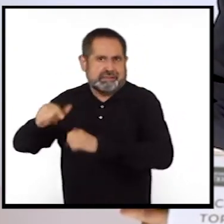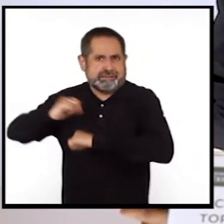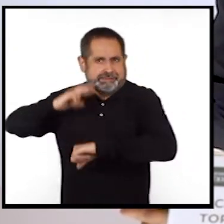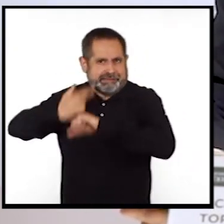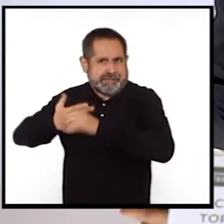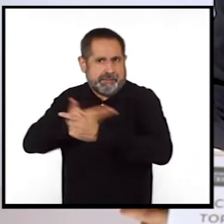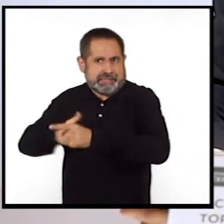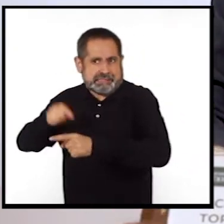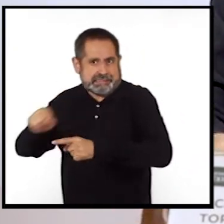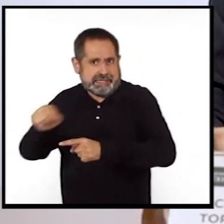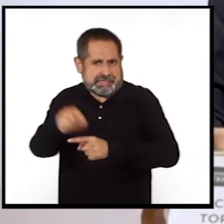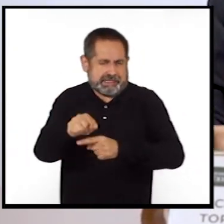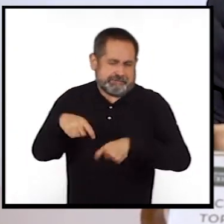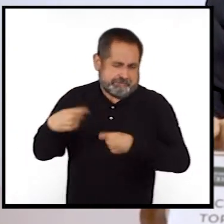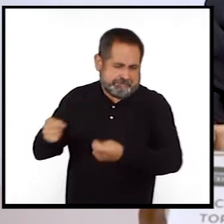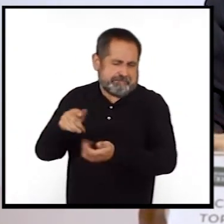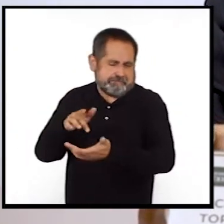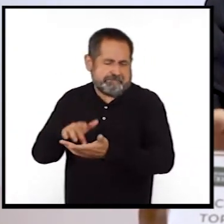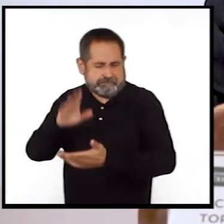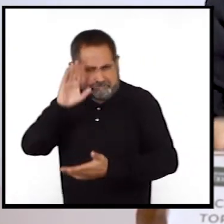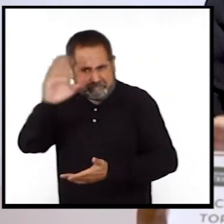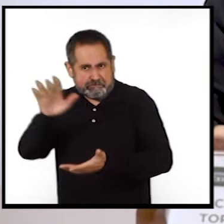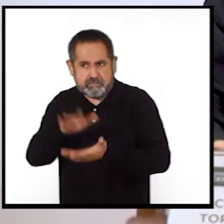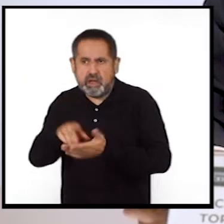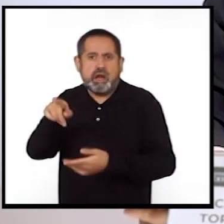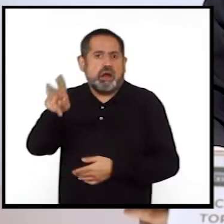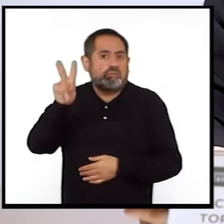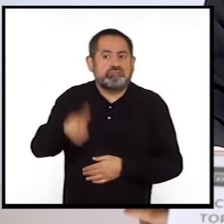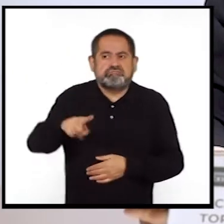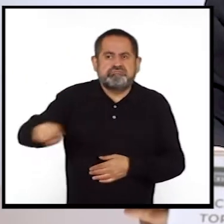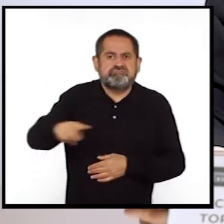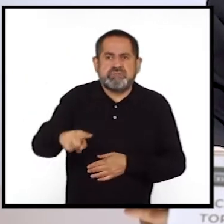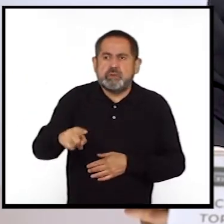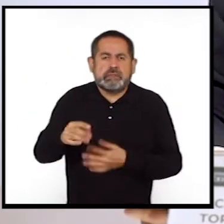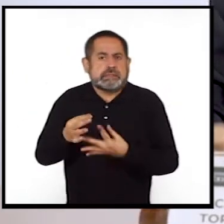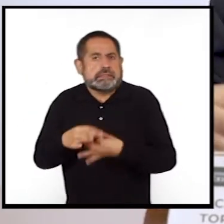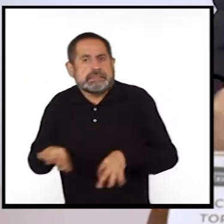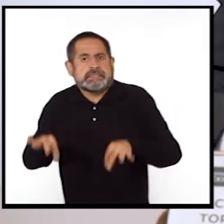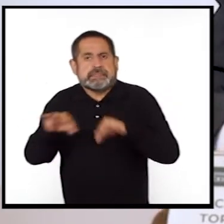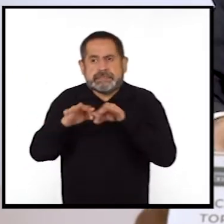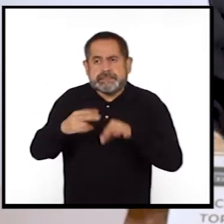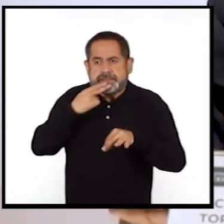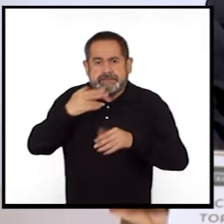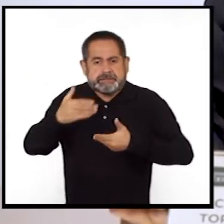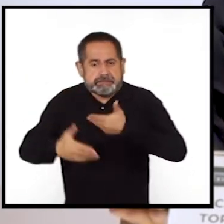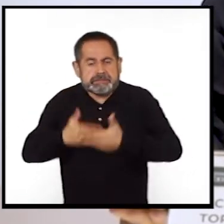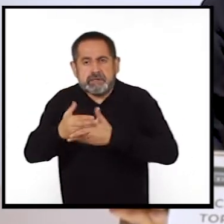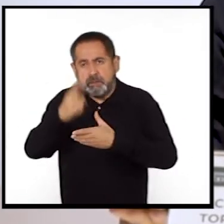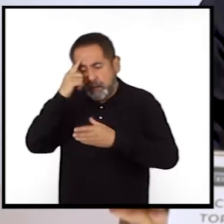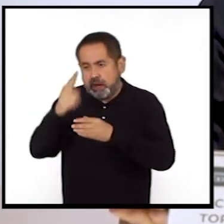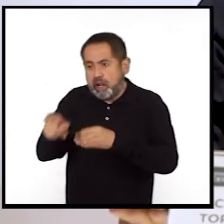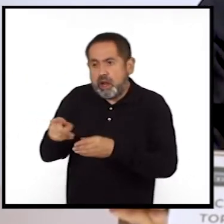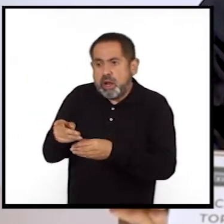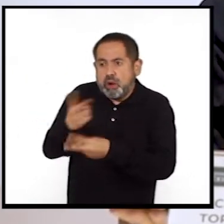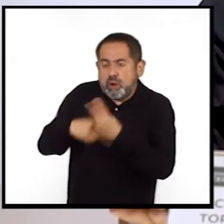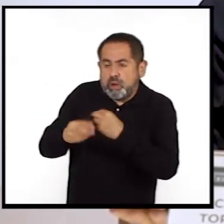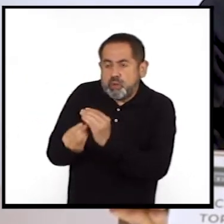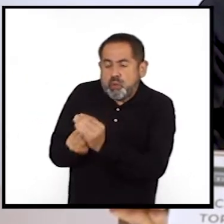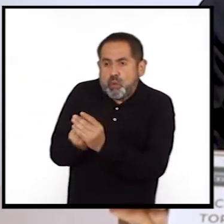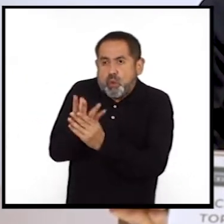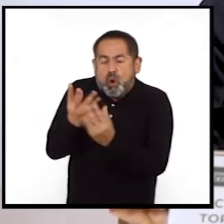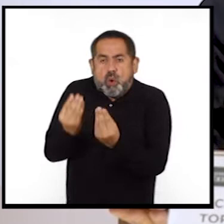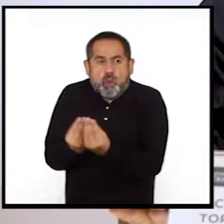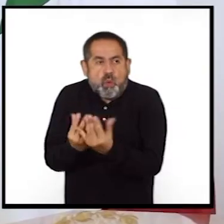mágicos, quienes son realmente pieza clave en el resurgimiento de estos